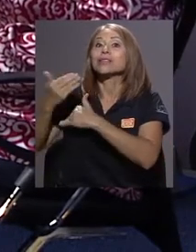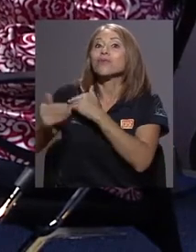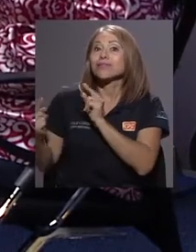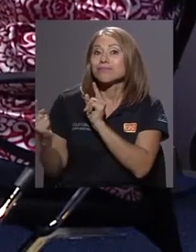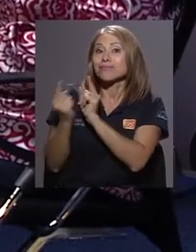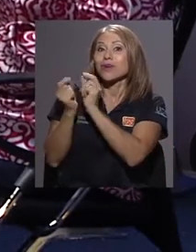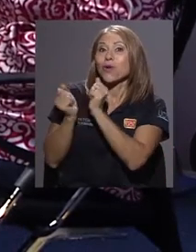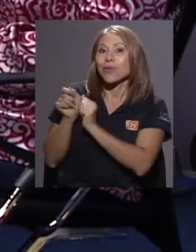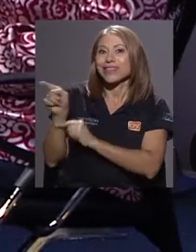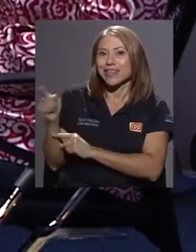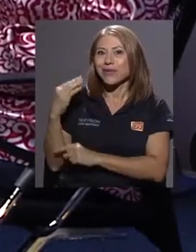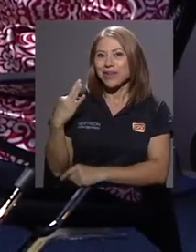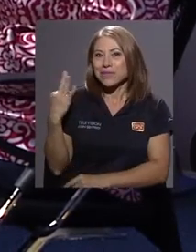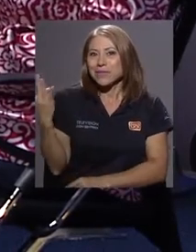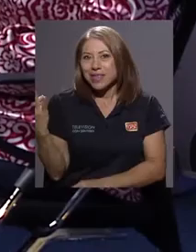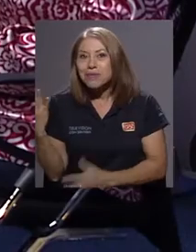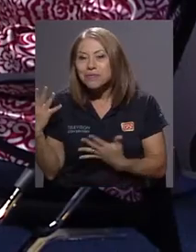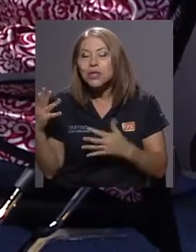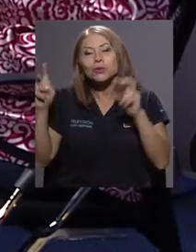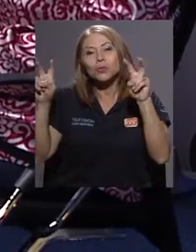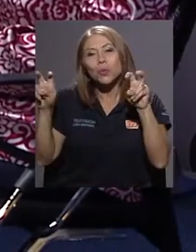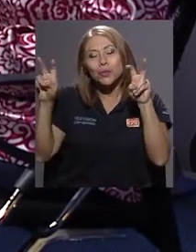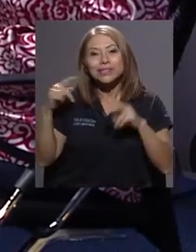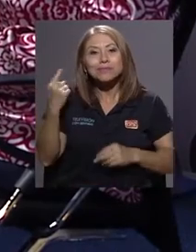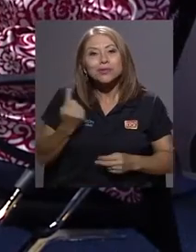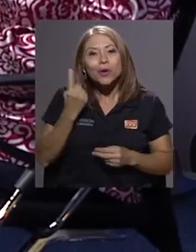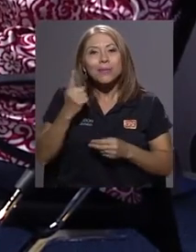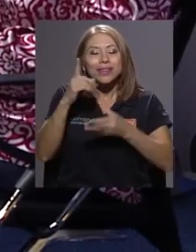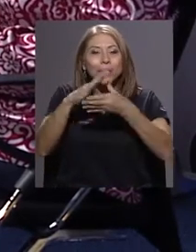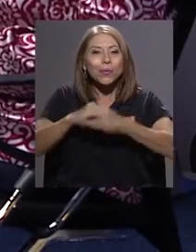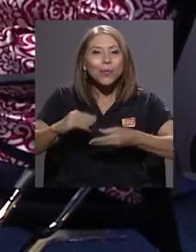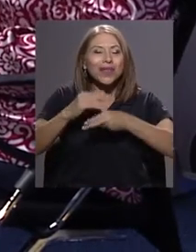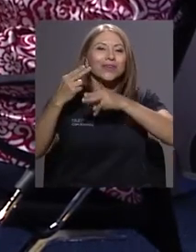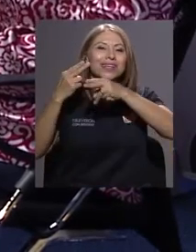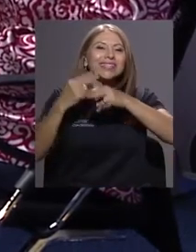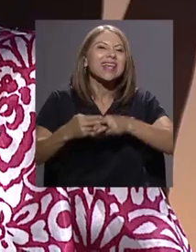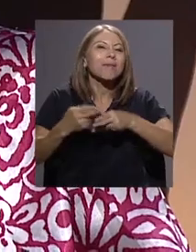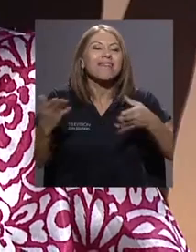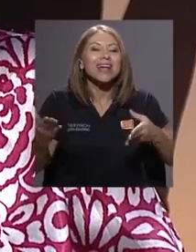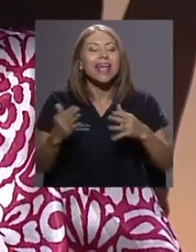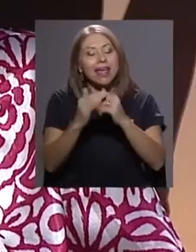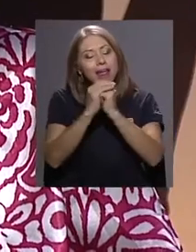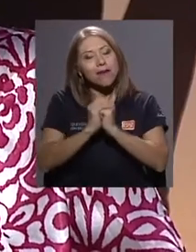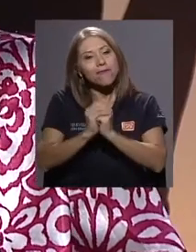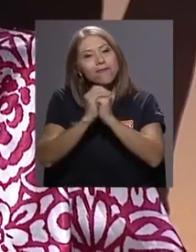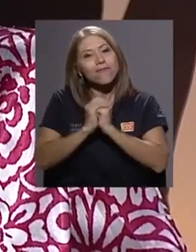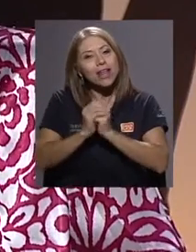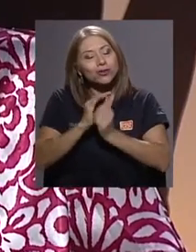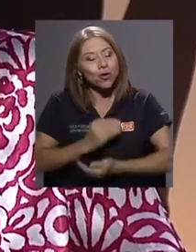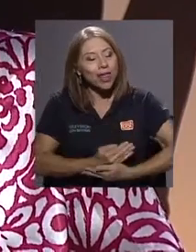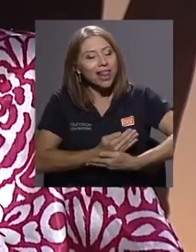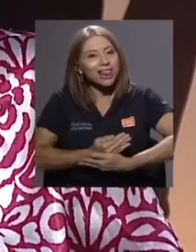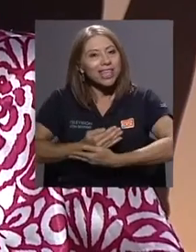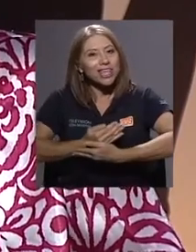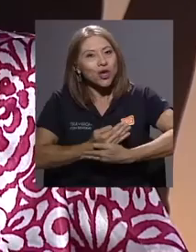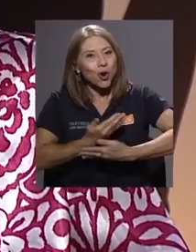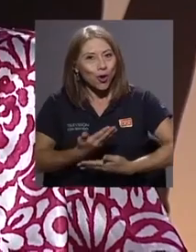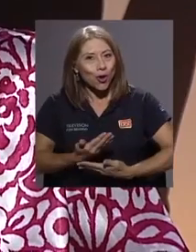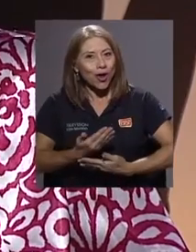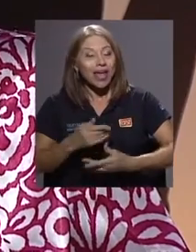cuando supuestamente iba a ser nada más un cuento que era el rezo del niño y cuando tú me mandaste